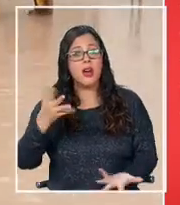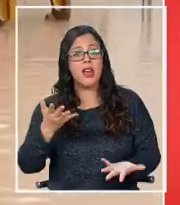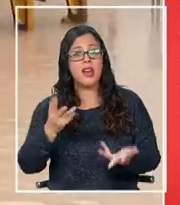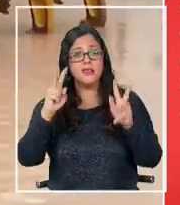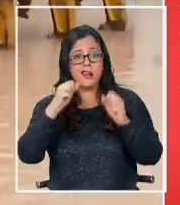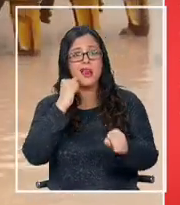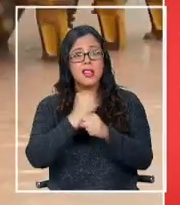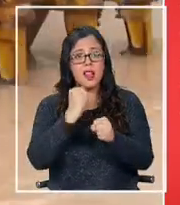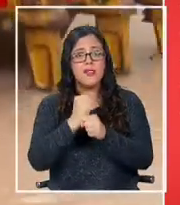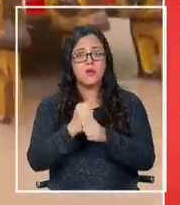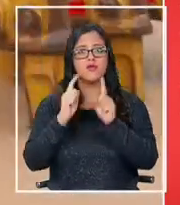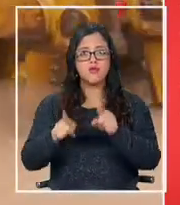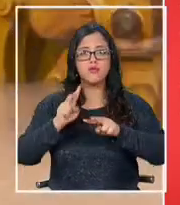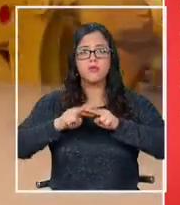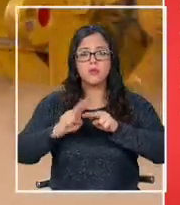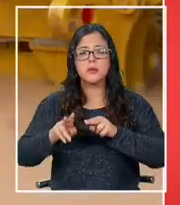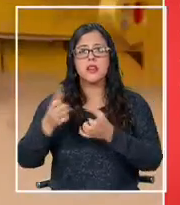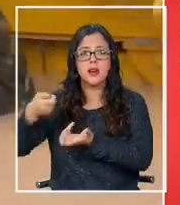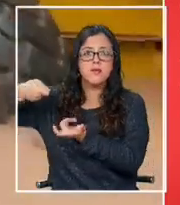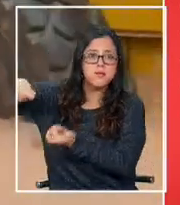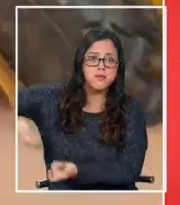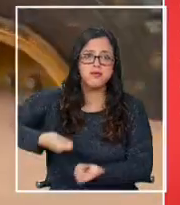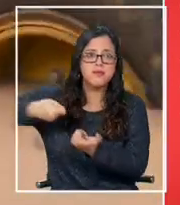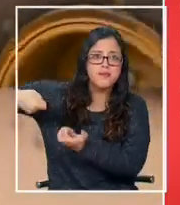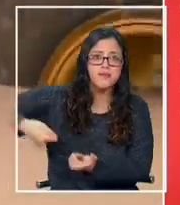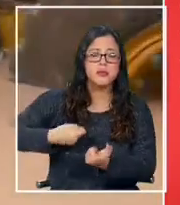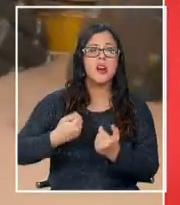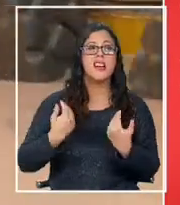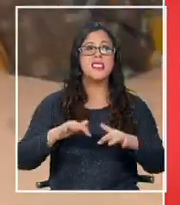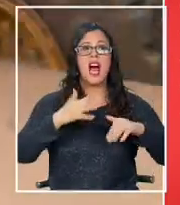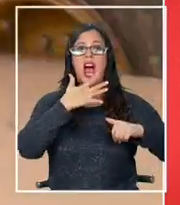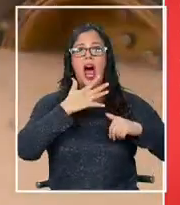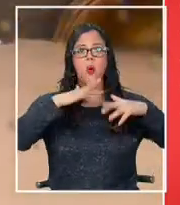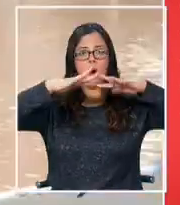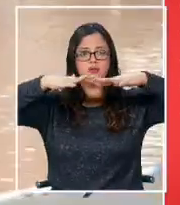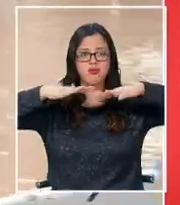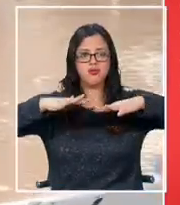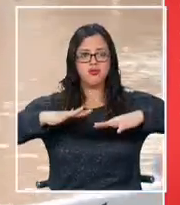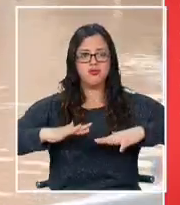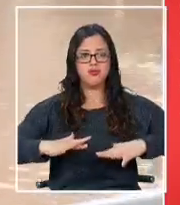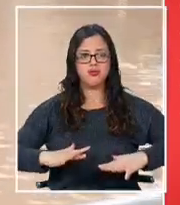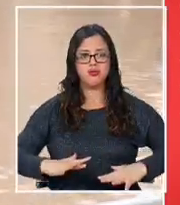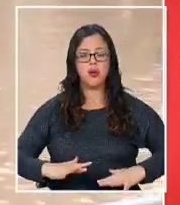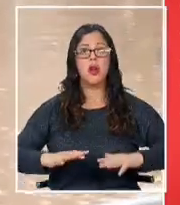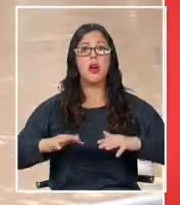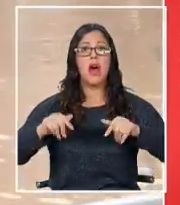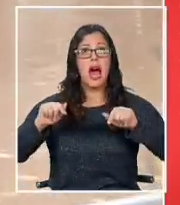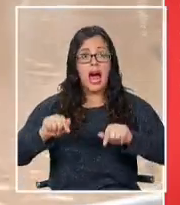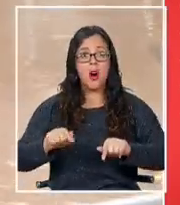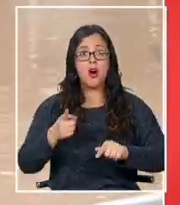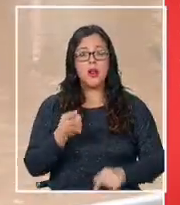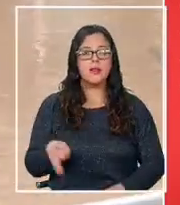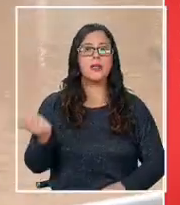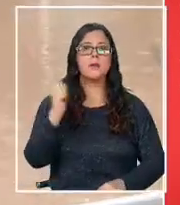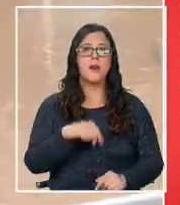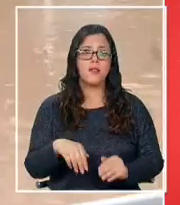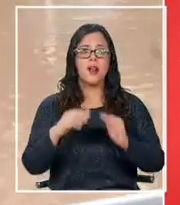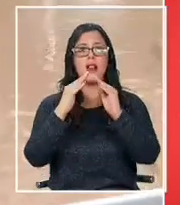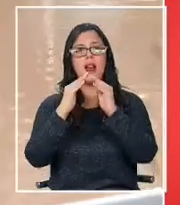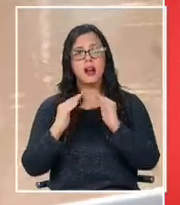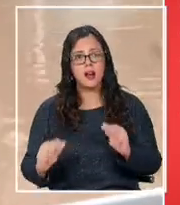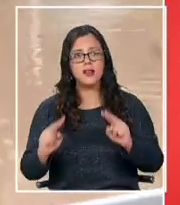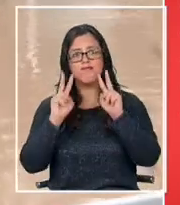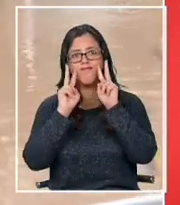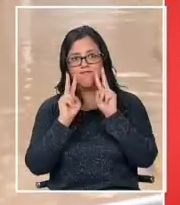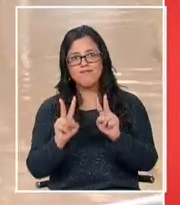el trabajo que se tiene que hacer con la limpieza. Ya bajaron los niveles de agua, así que ahora lo que queda es volver a las casas, ver cuánto